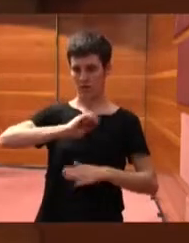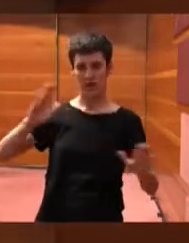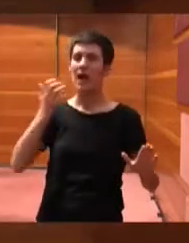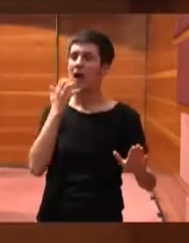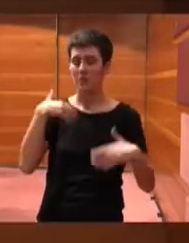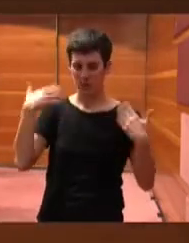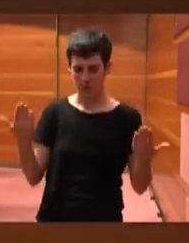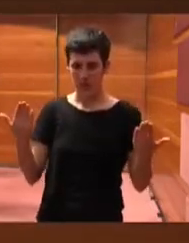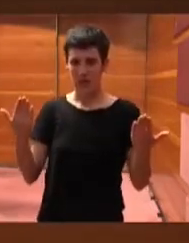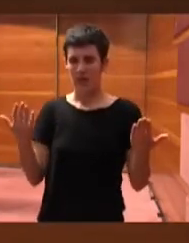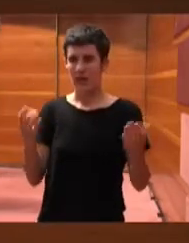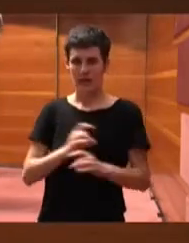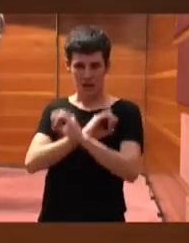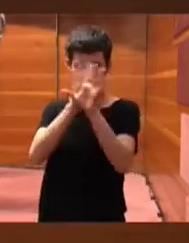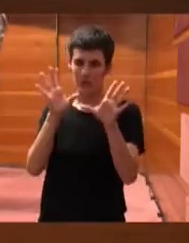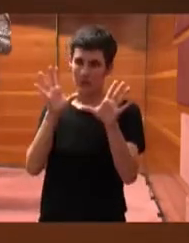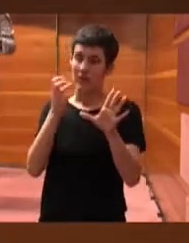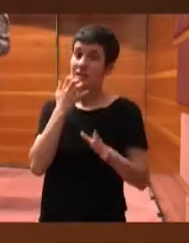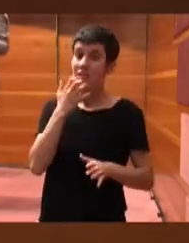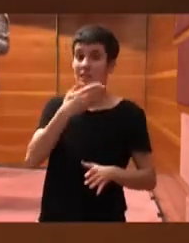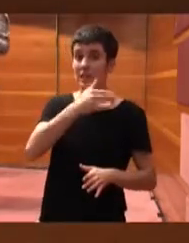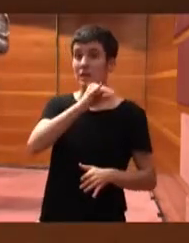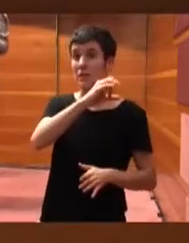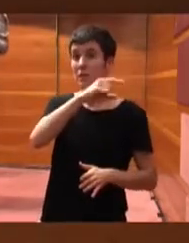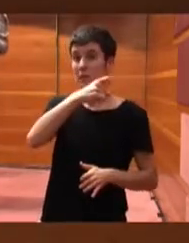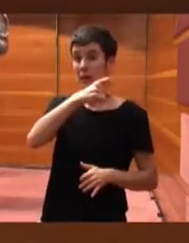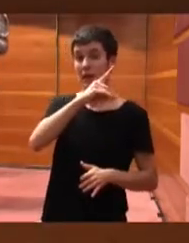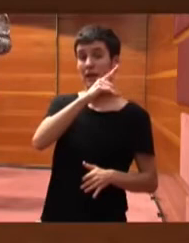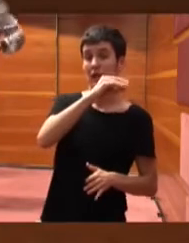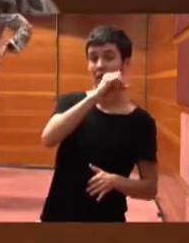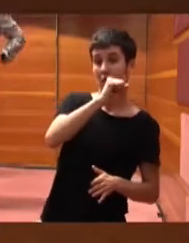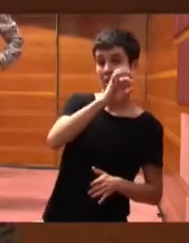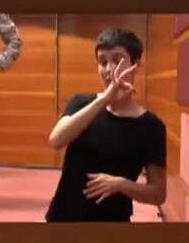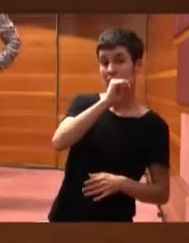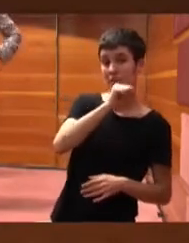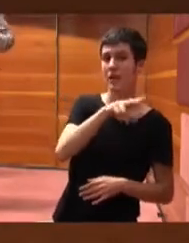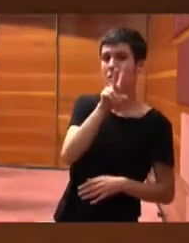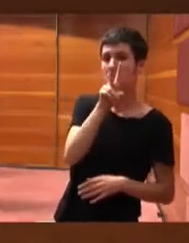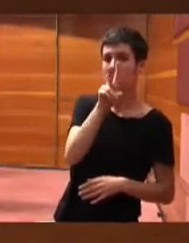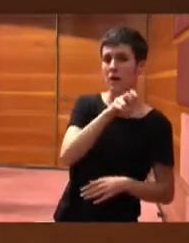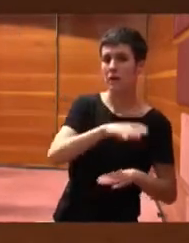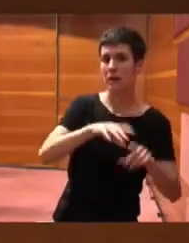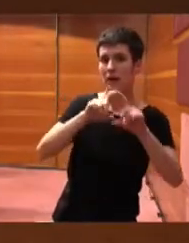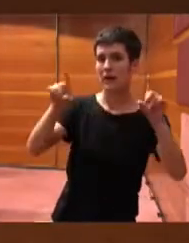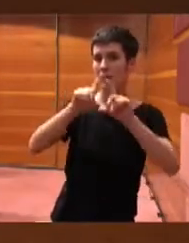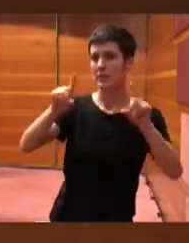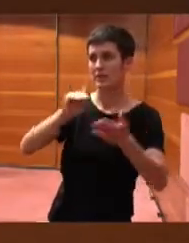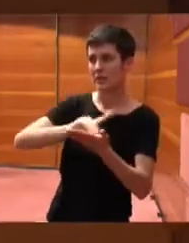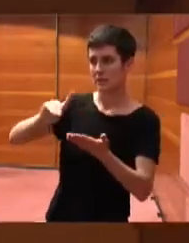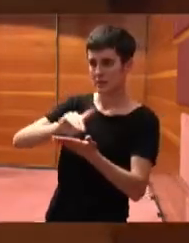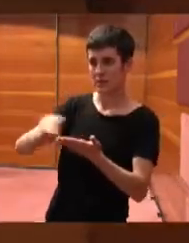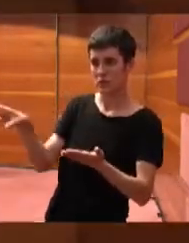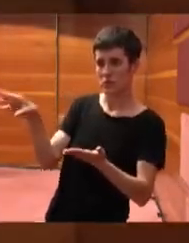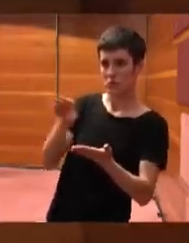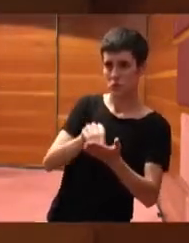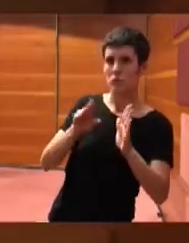claramente. Si el Big Data vale para que las empresas que han obtenido los datos, respetando